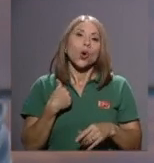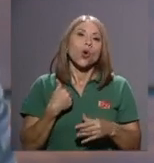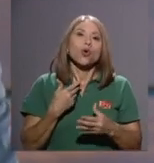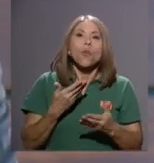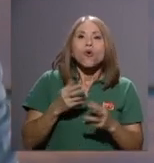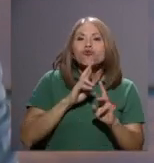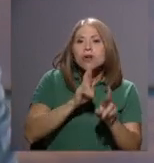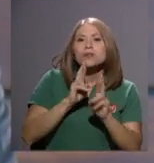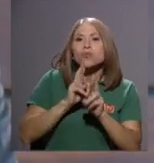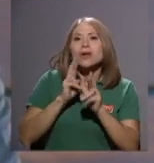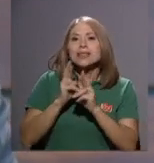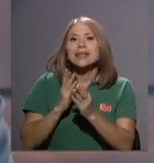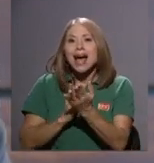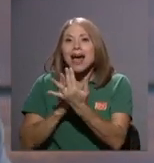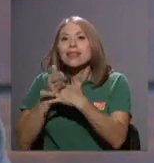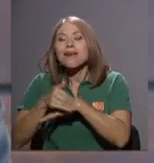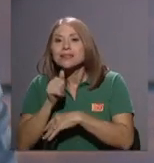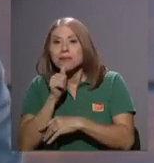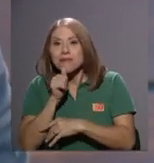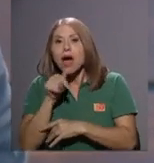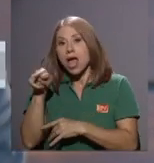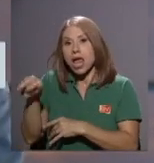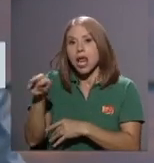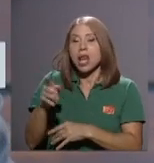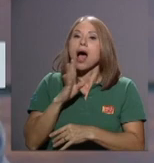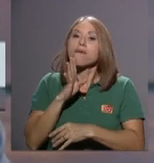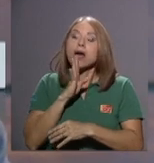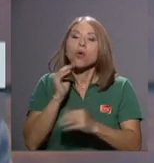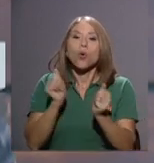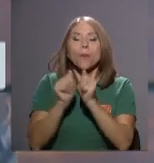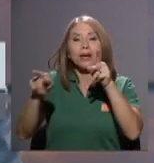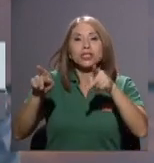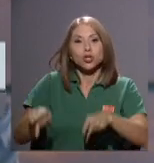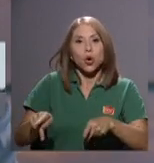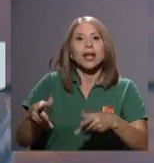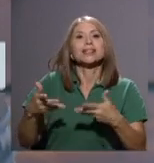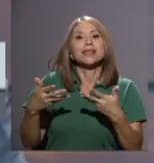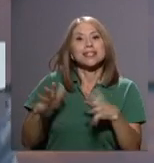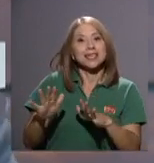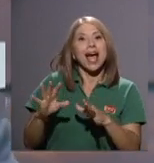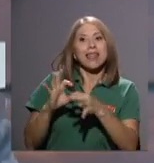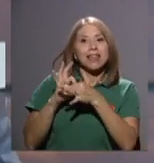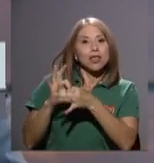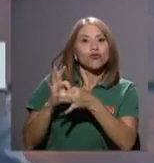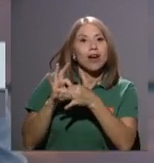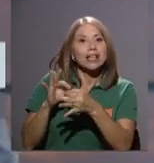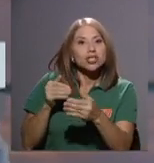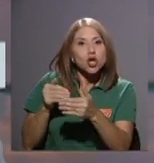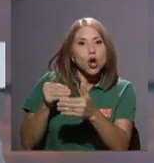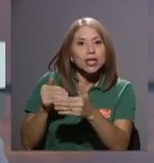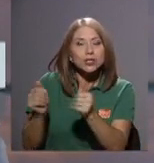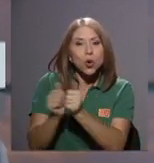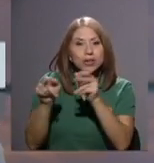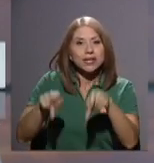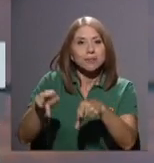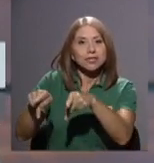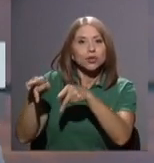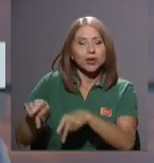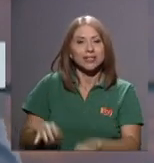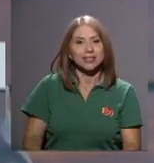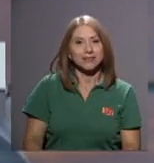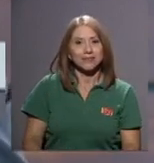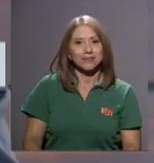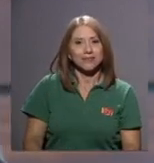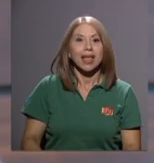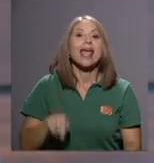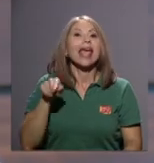podríamos decirlo, donde ha conversado con personas y ha tenido, se supone, relaciones con esas personas, acercamientos. Debemos de destacar